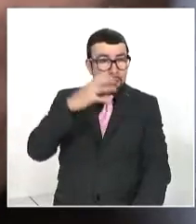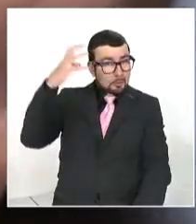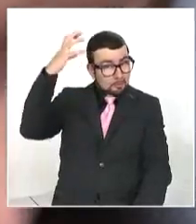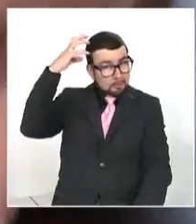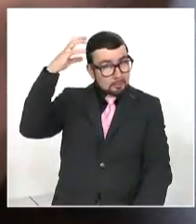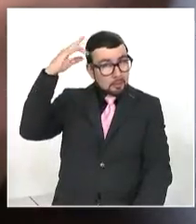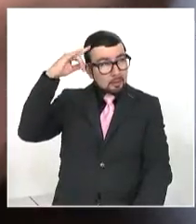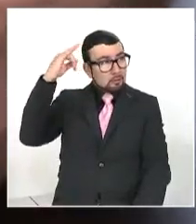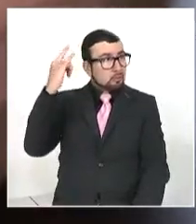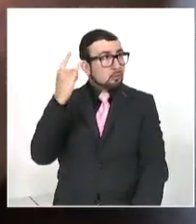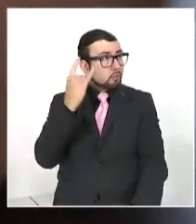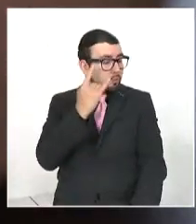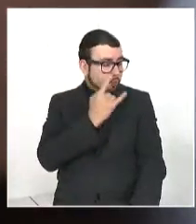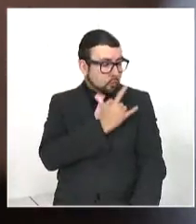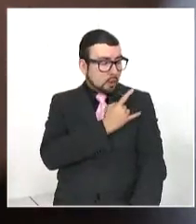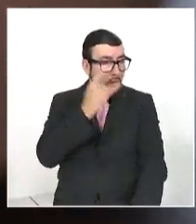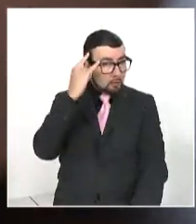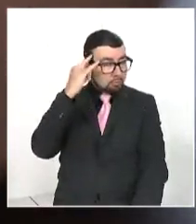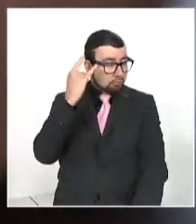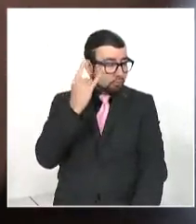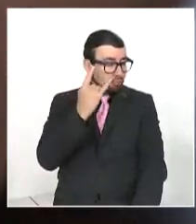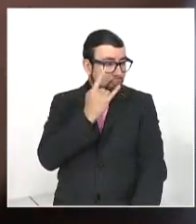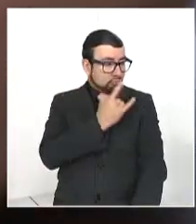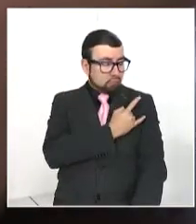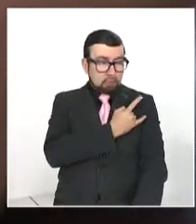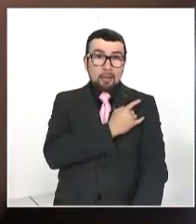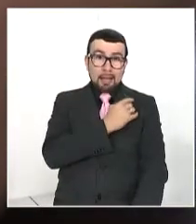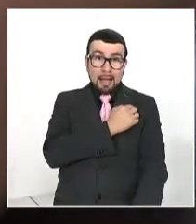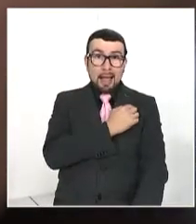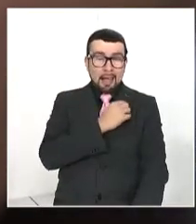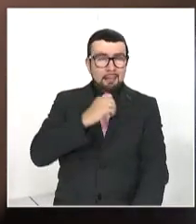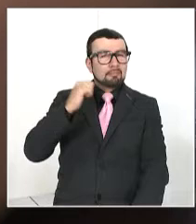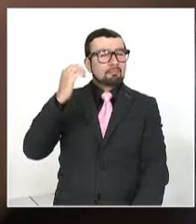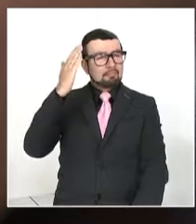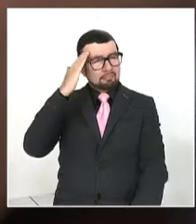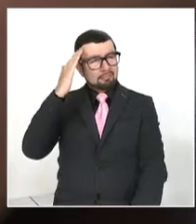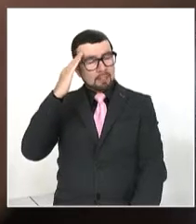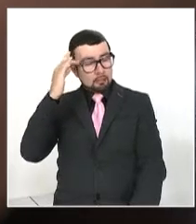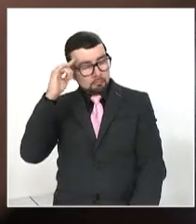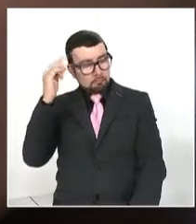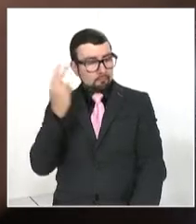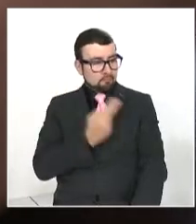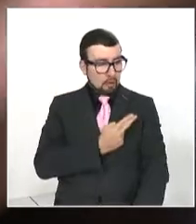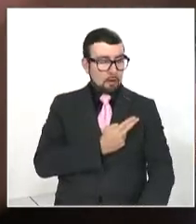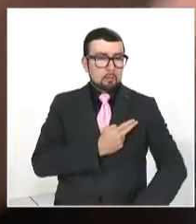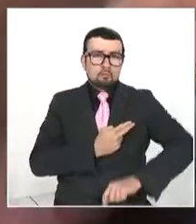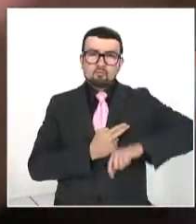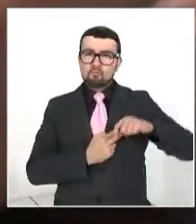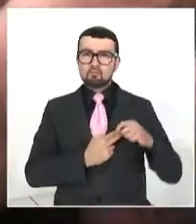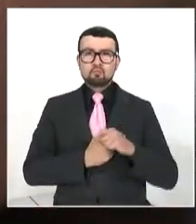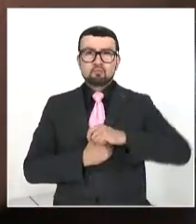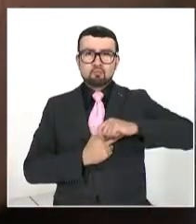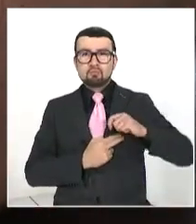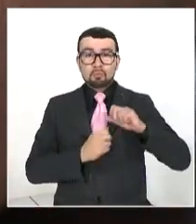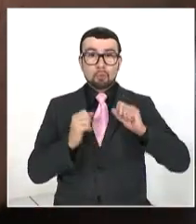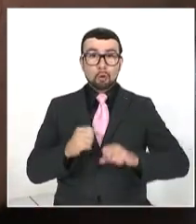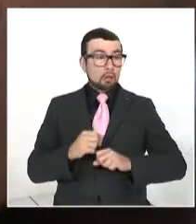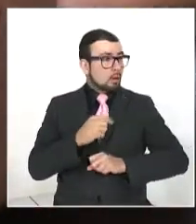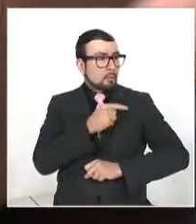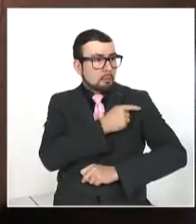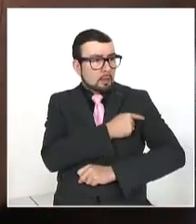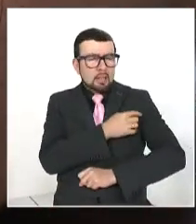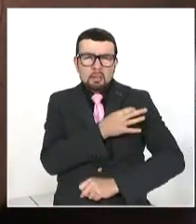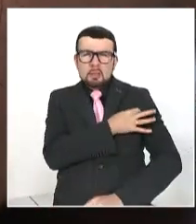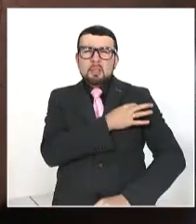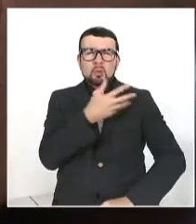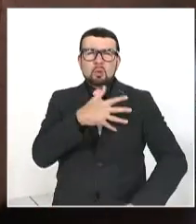él, acá al cerebro, para que el cerebro dé esa respuesta y se dé lo que él dice. ¿Qué pasó allá? Necesitamos más células,